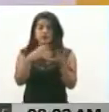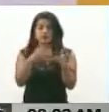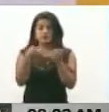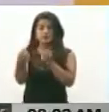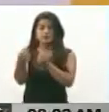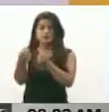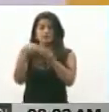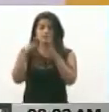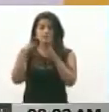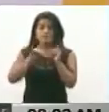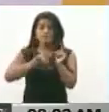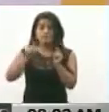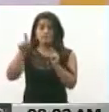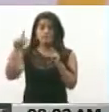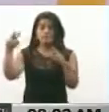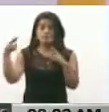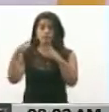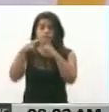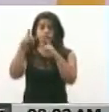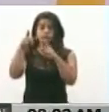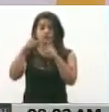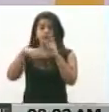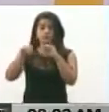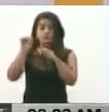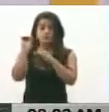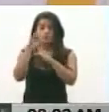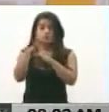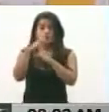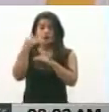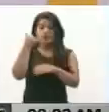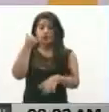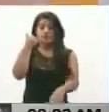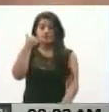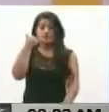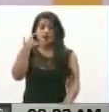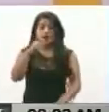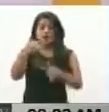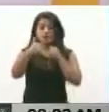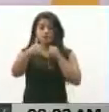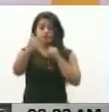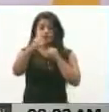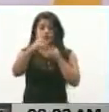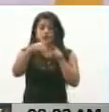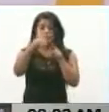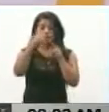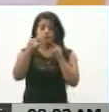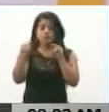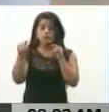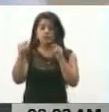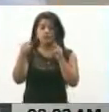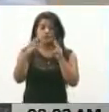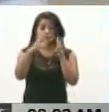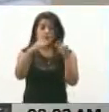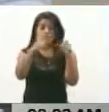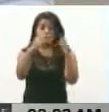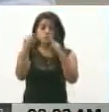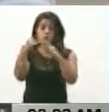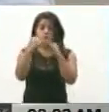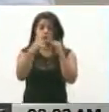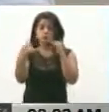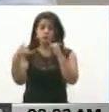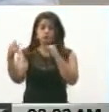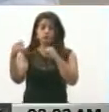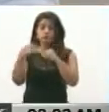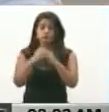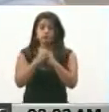estación mecedores y luego va vía CAN TV, ¿okay? A través de su fibra óptica y después las estaciones terrenas, Mamario, Camatagua,